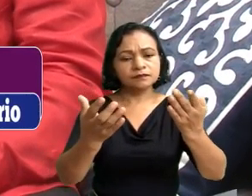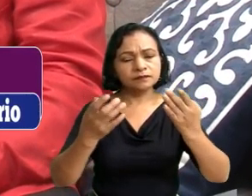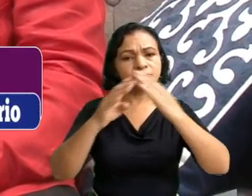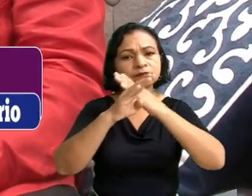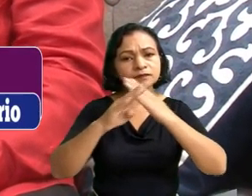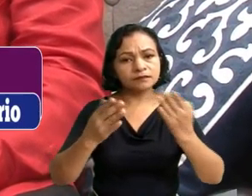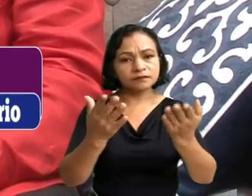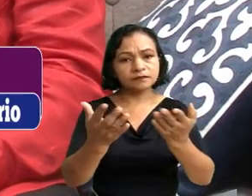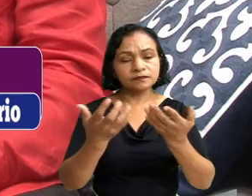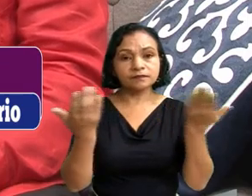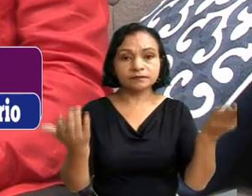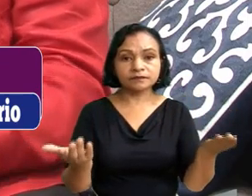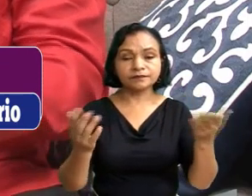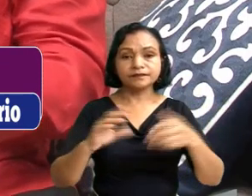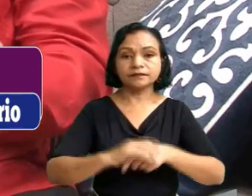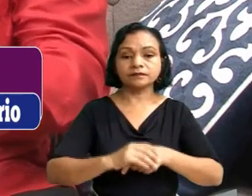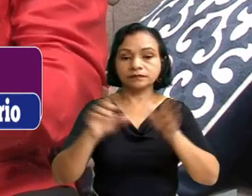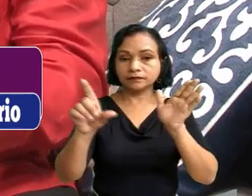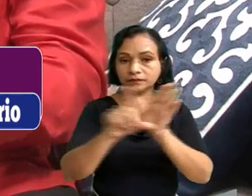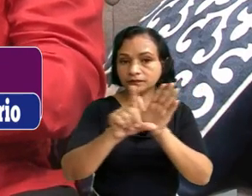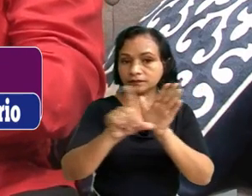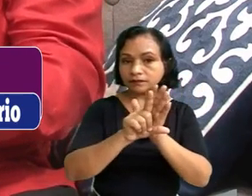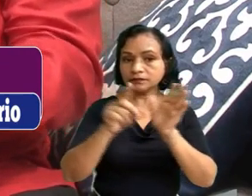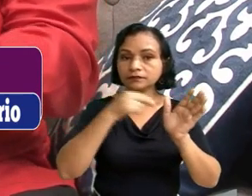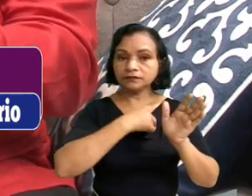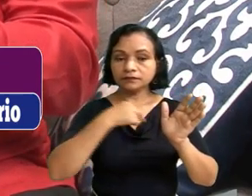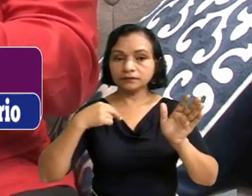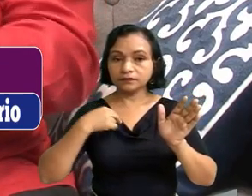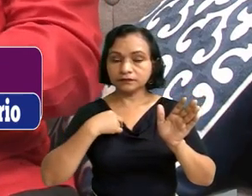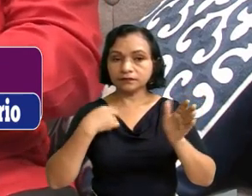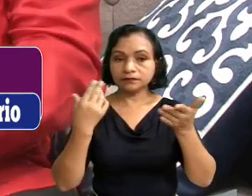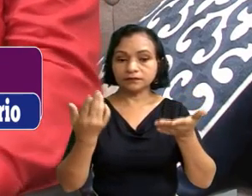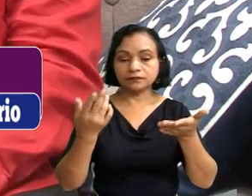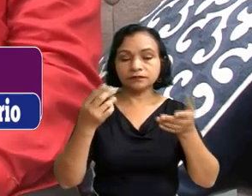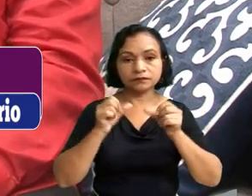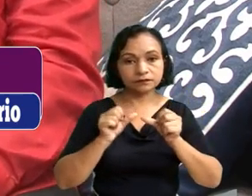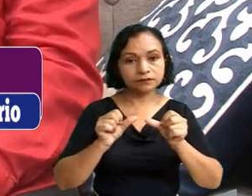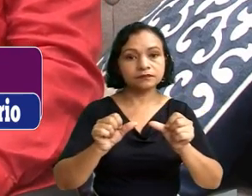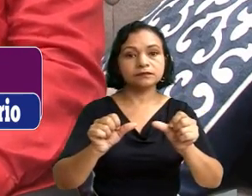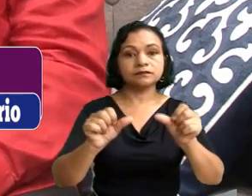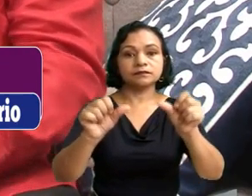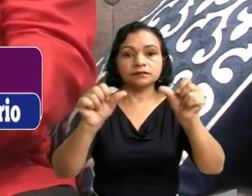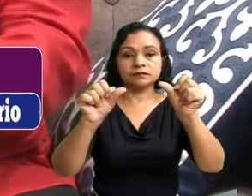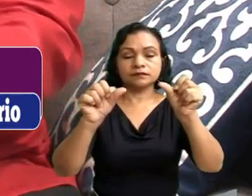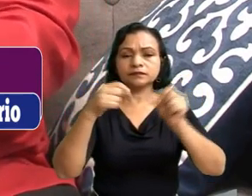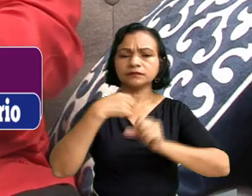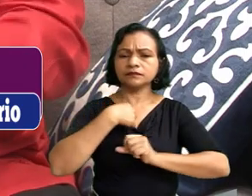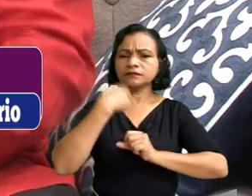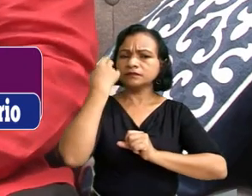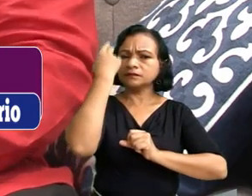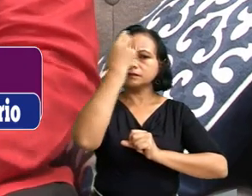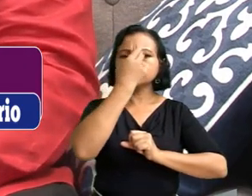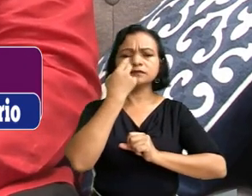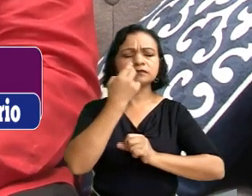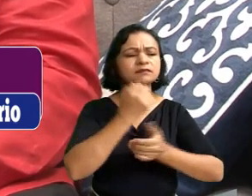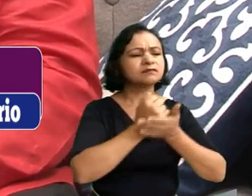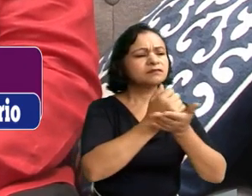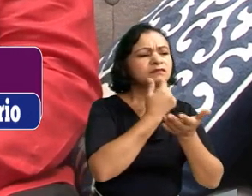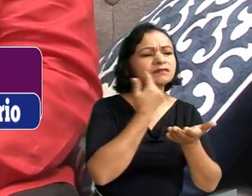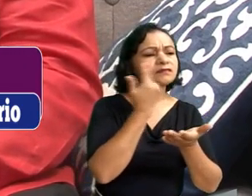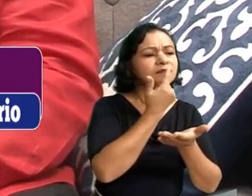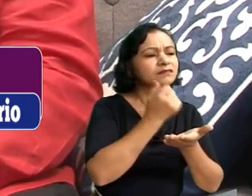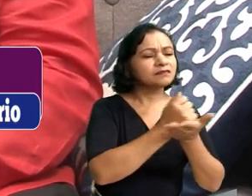y entonces esta ley del día va en ese rumbo cuando les preguntaban quién es el beneficiario en la ley del